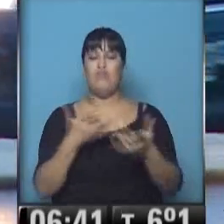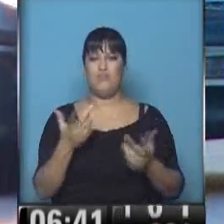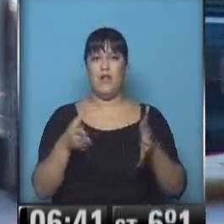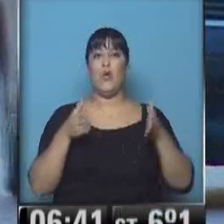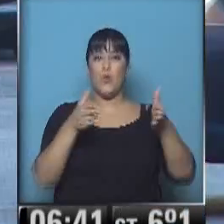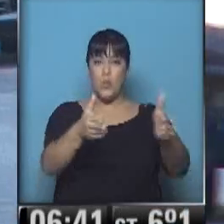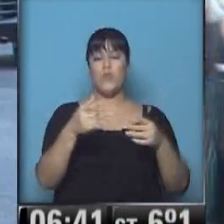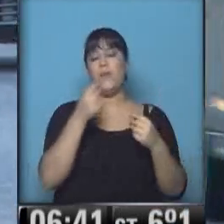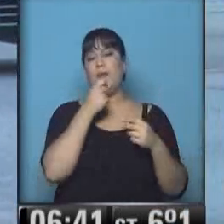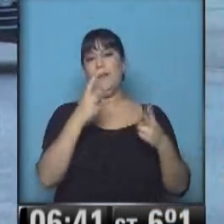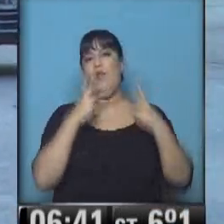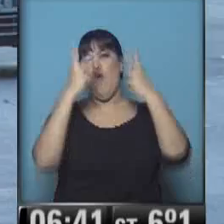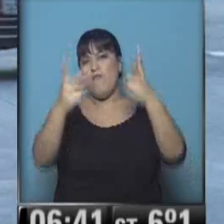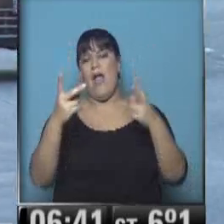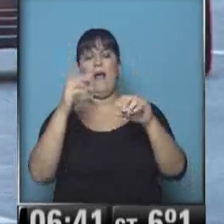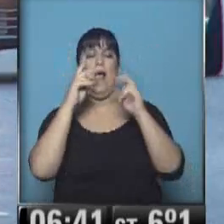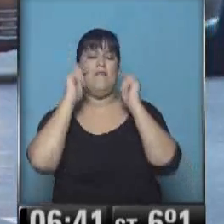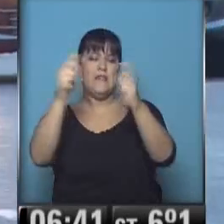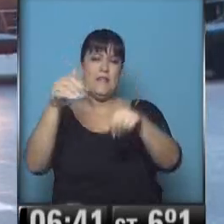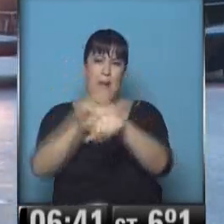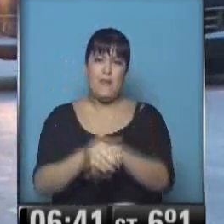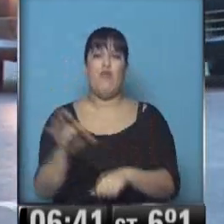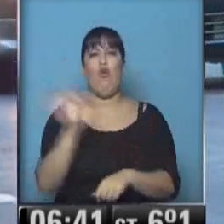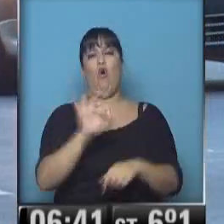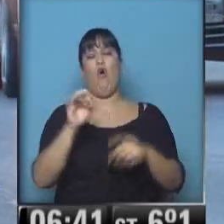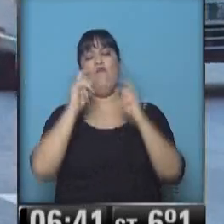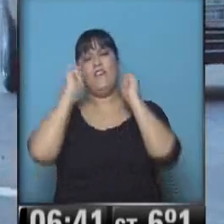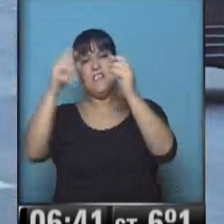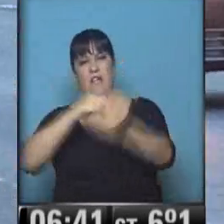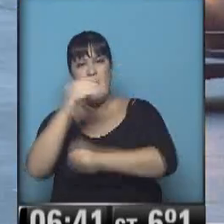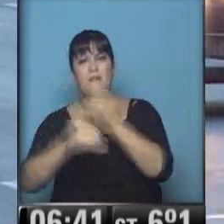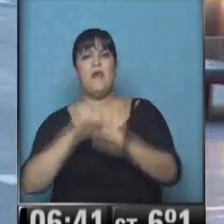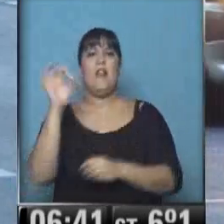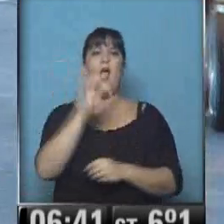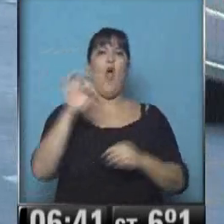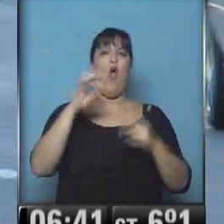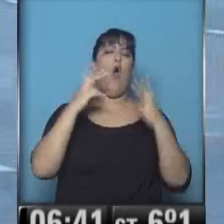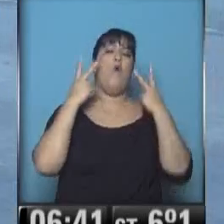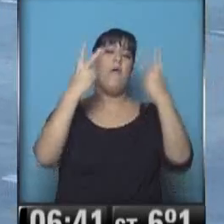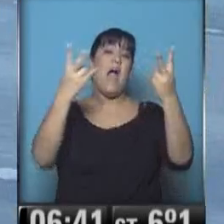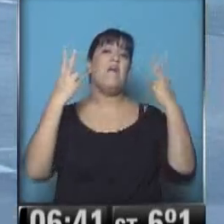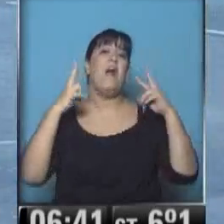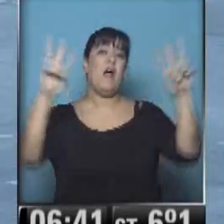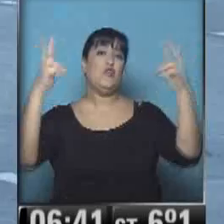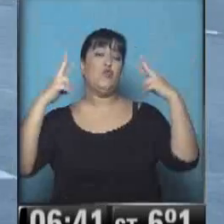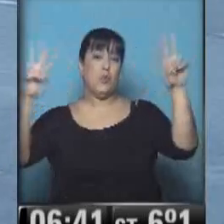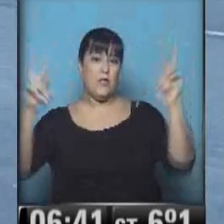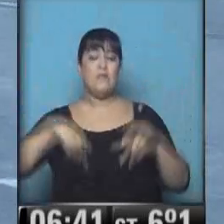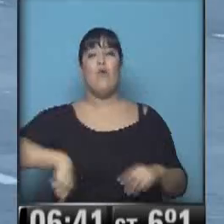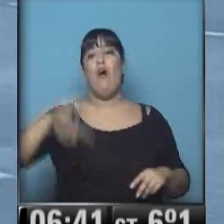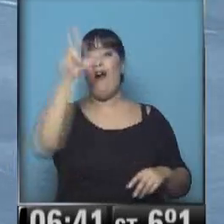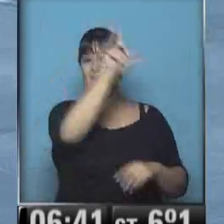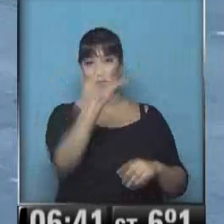sea, viste, para ir a una fiesta, visitar amigos, a la familia o simplemente visitar alguno de los centros turísticos que ofrece nuestro extensísimo